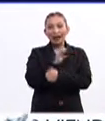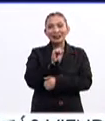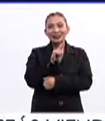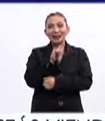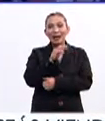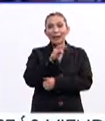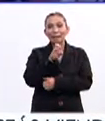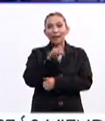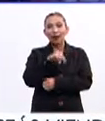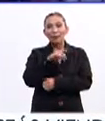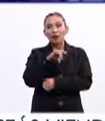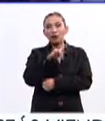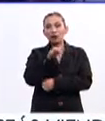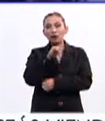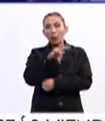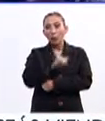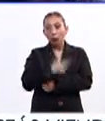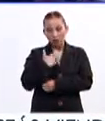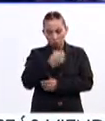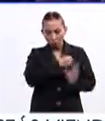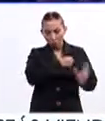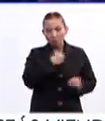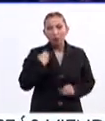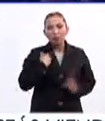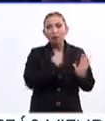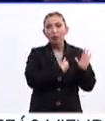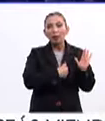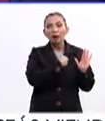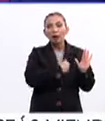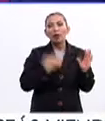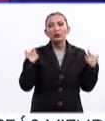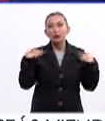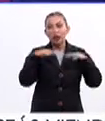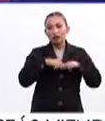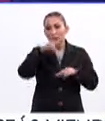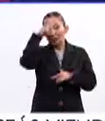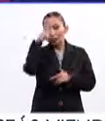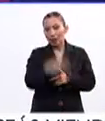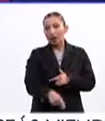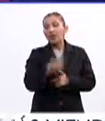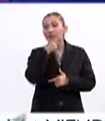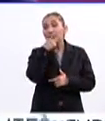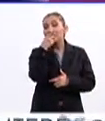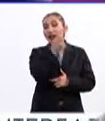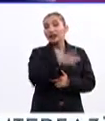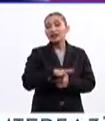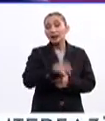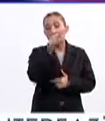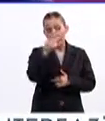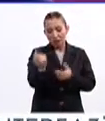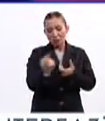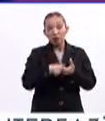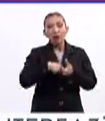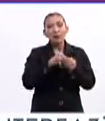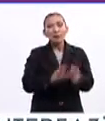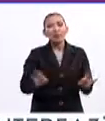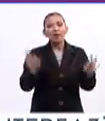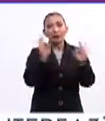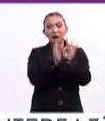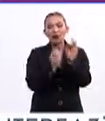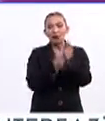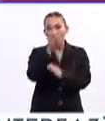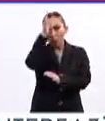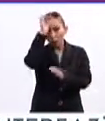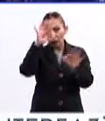Esteban Moctezuma Barragán, refrendó su compromiso con el Magisterio de México y afirma que son parte esencial del